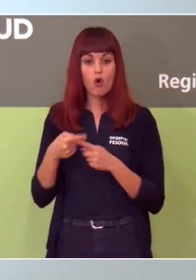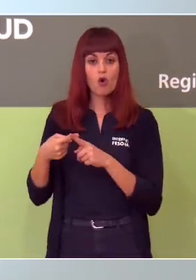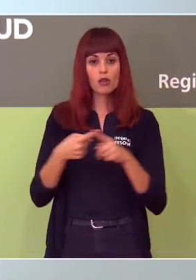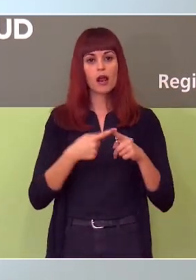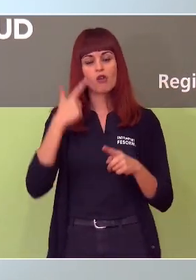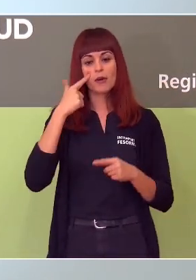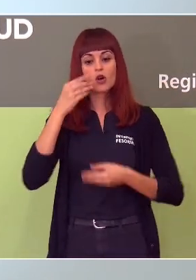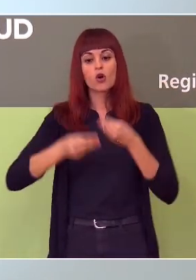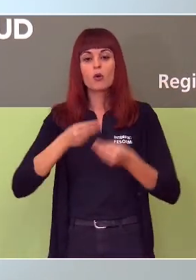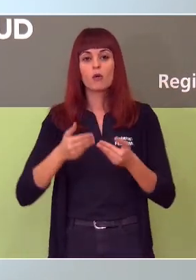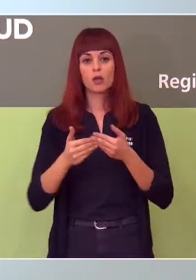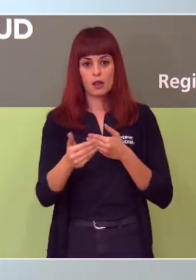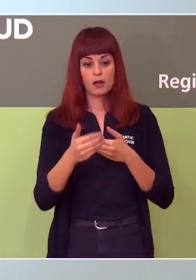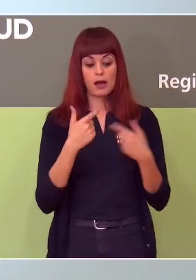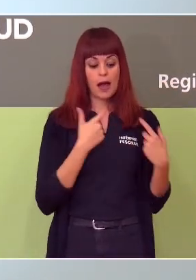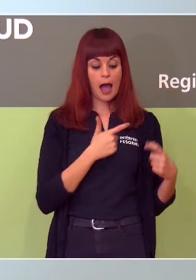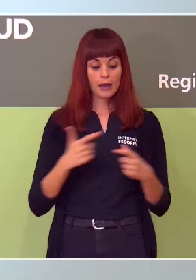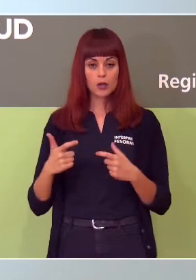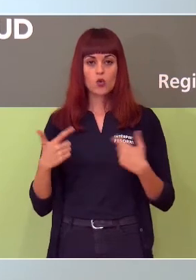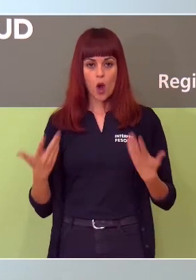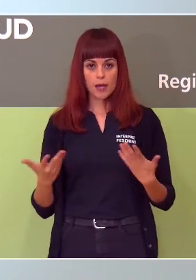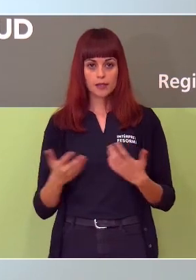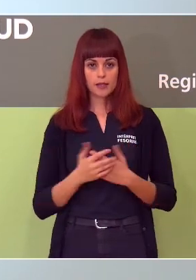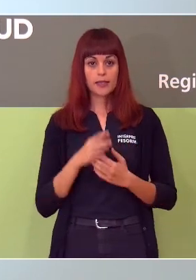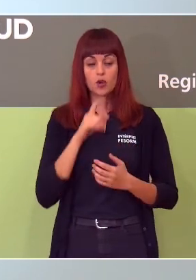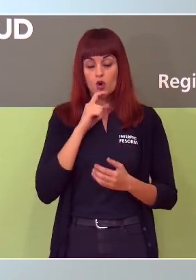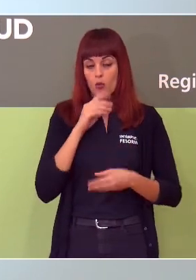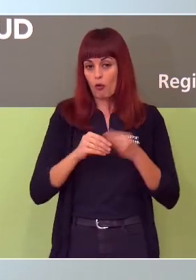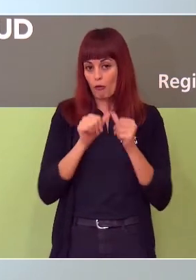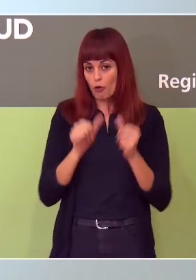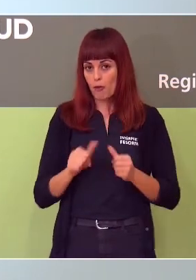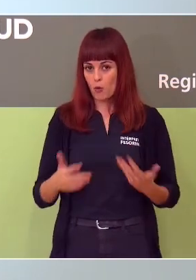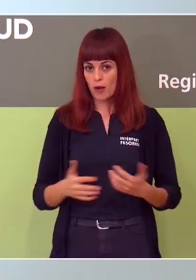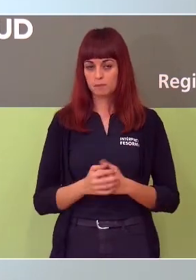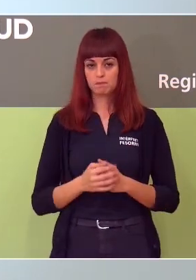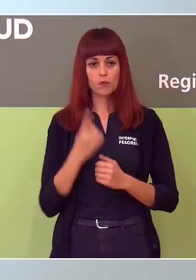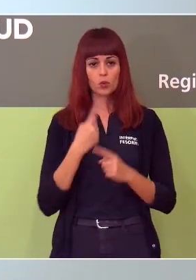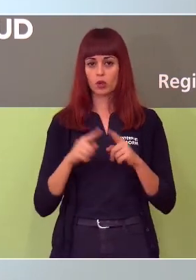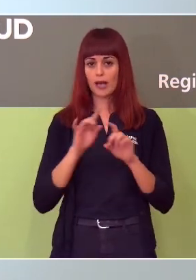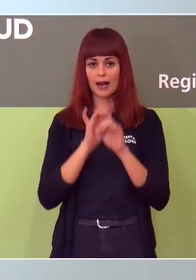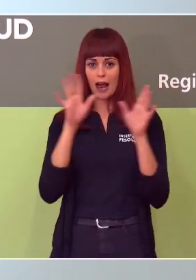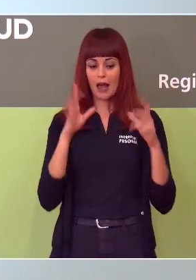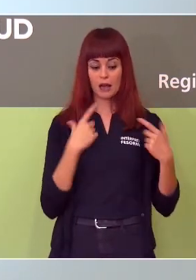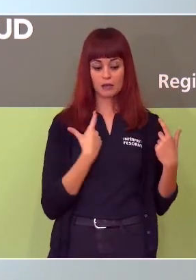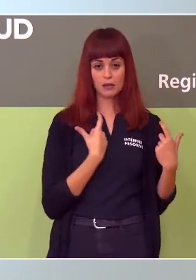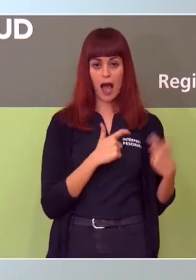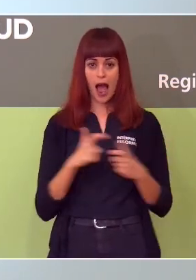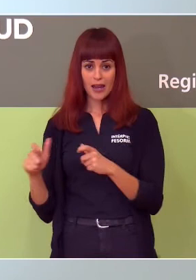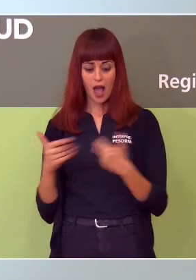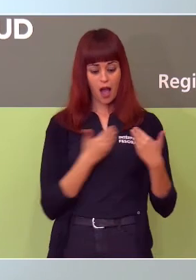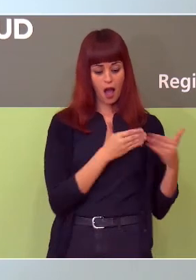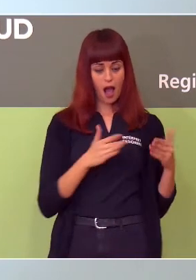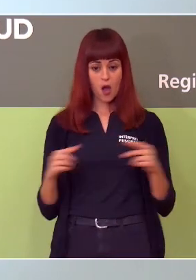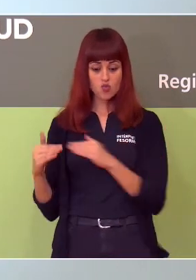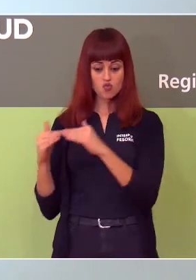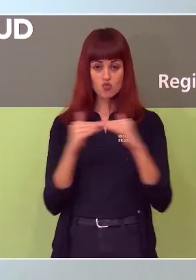vamos a llevar a cabo, en qué áreas y de qué manera, ¿no? Yo creo que lo que sí tenemos claro es que no va a ser en todas las áreas igual y va a